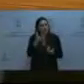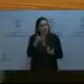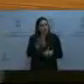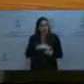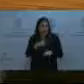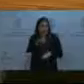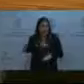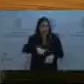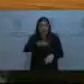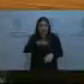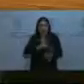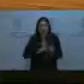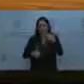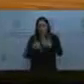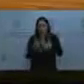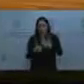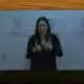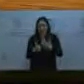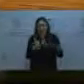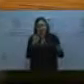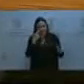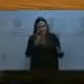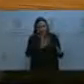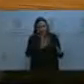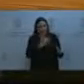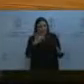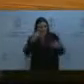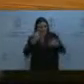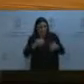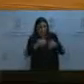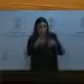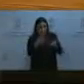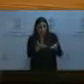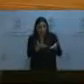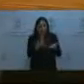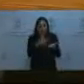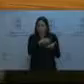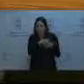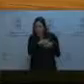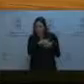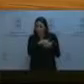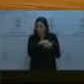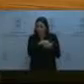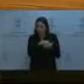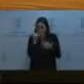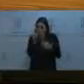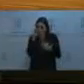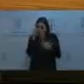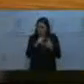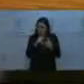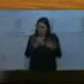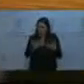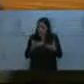desarrollen. Y, miren, señorías, si realmente este grupo tiene dudas de la pretensión de esa iniciativa, no es otra